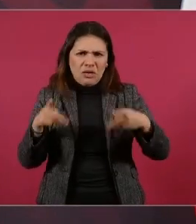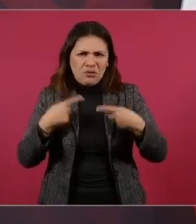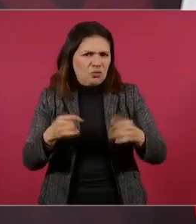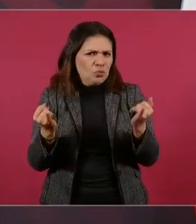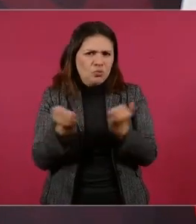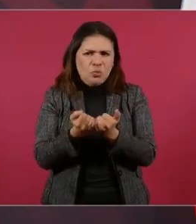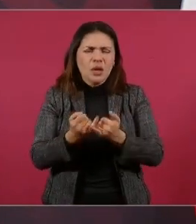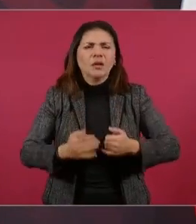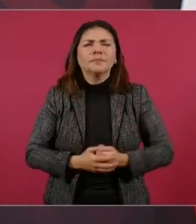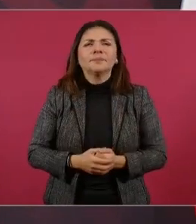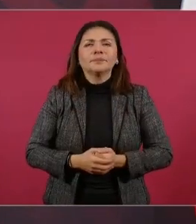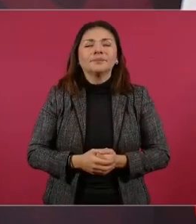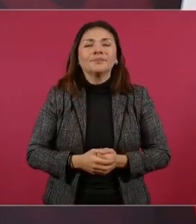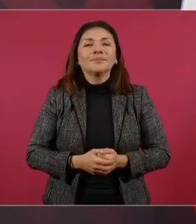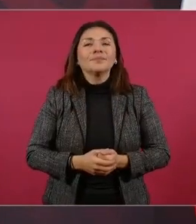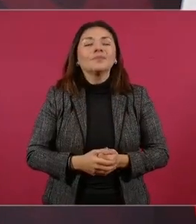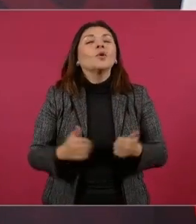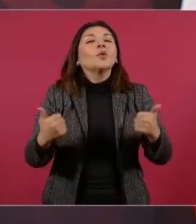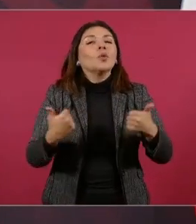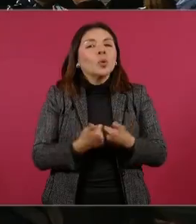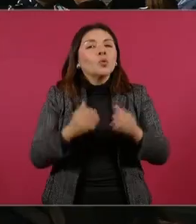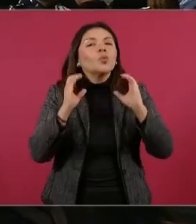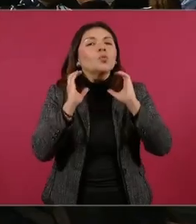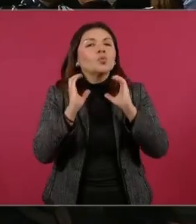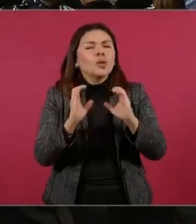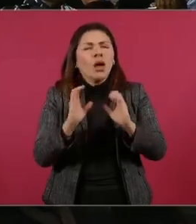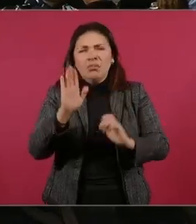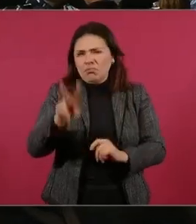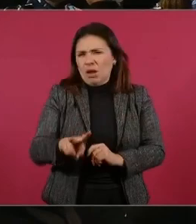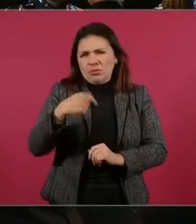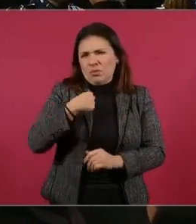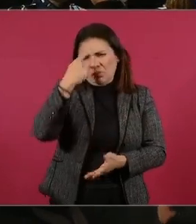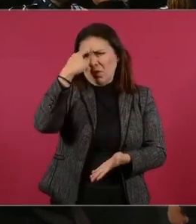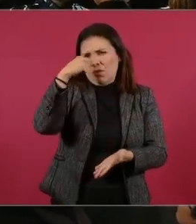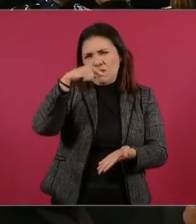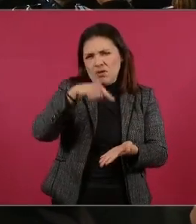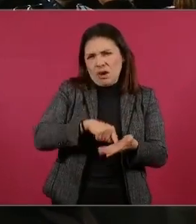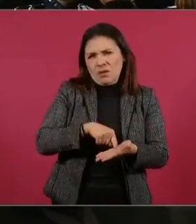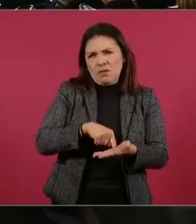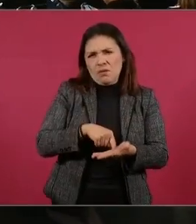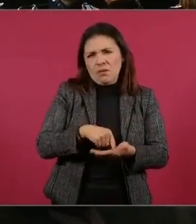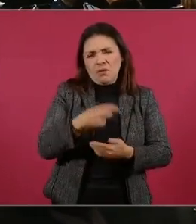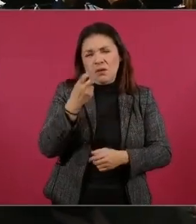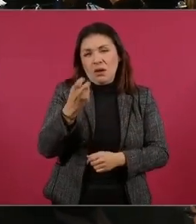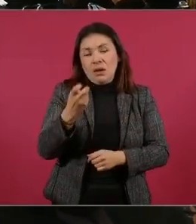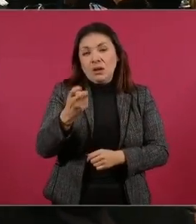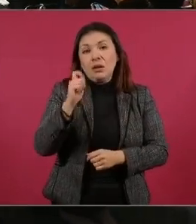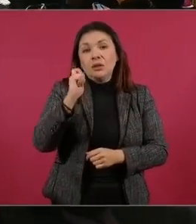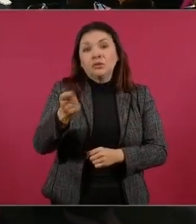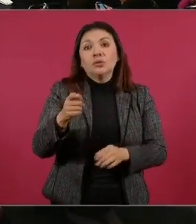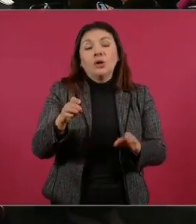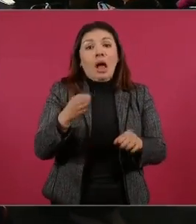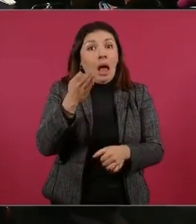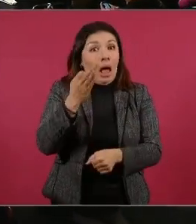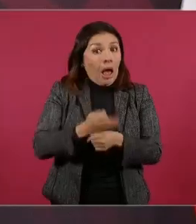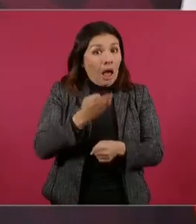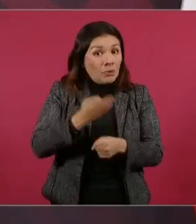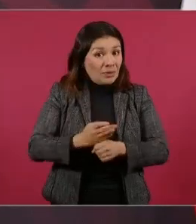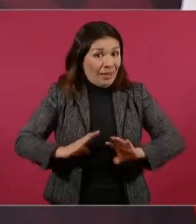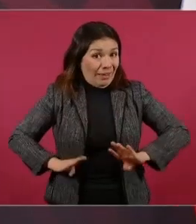mucha objetividad no creo que sea sinceramente lo digo el momento